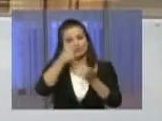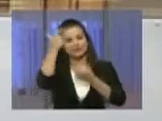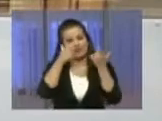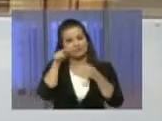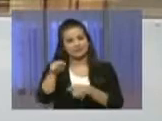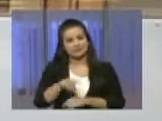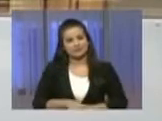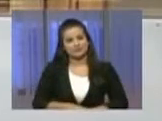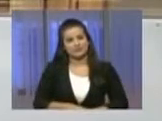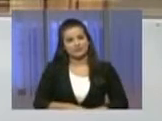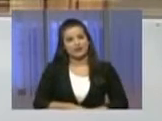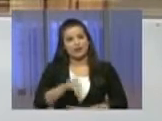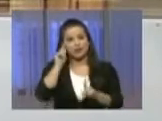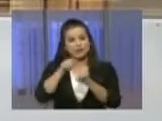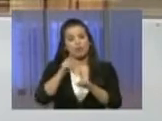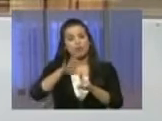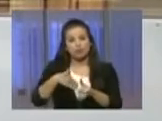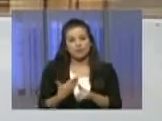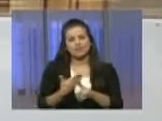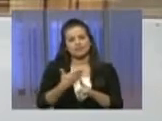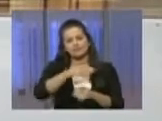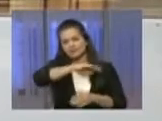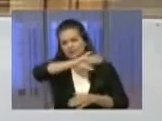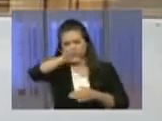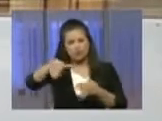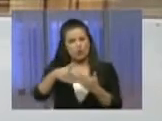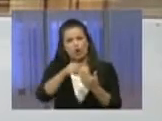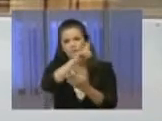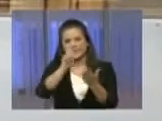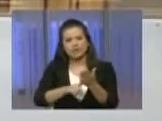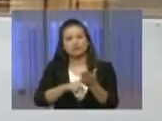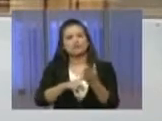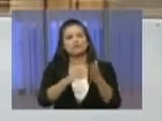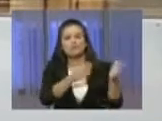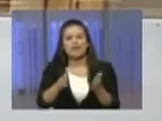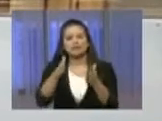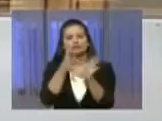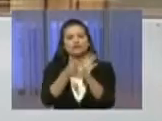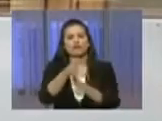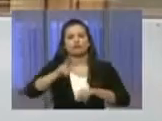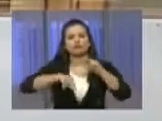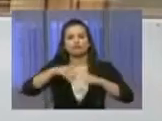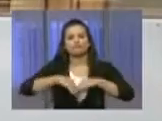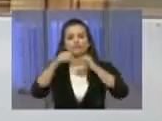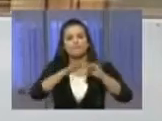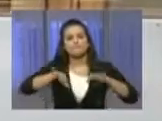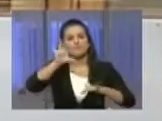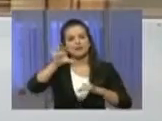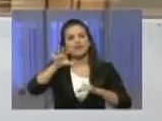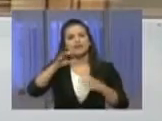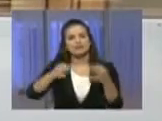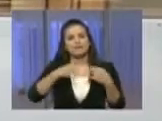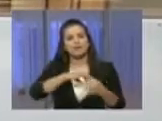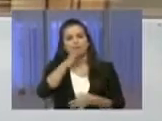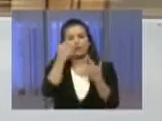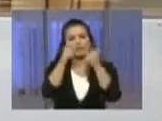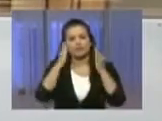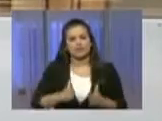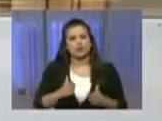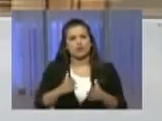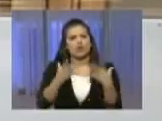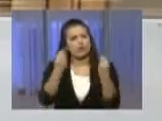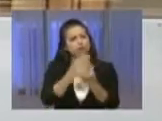Chávez para cerrar un ciclo virtuoso de construcción de la patria en el espíritu de los Libertadores con mucho